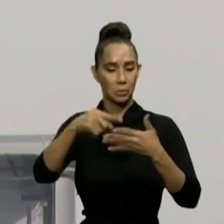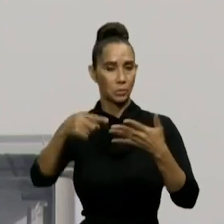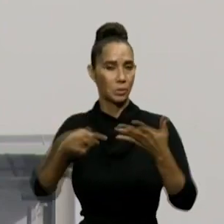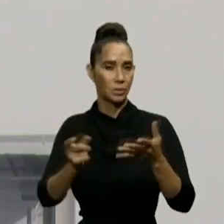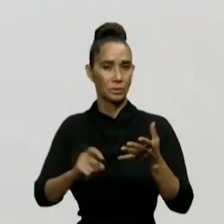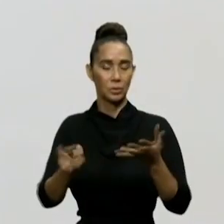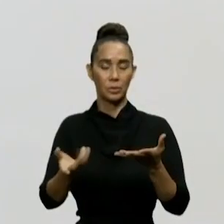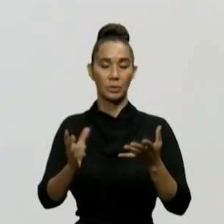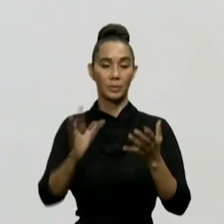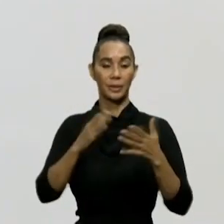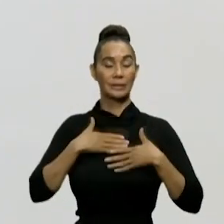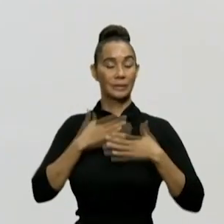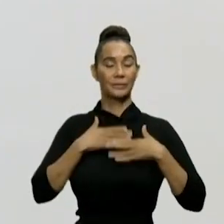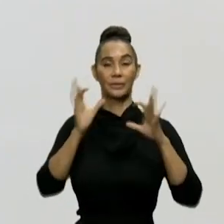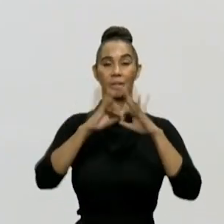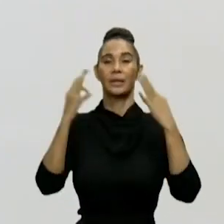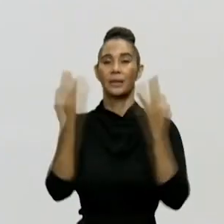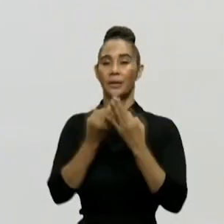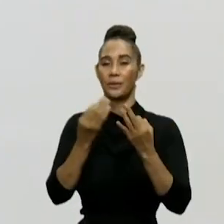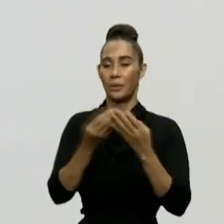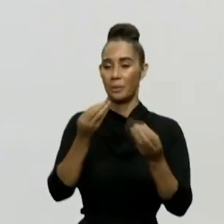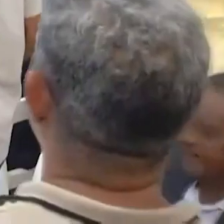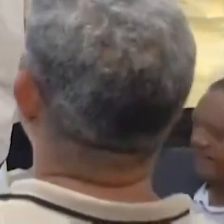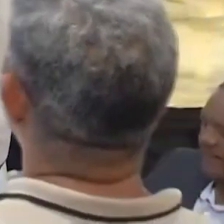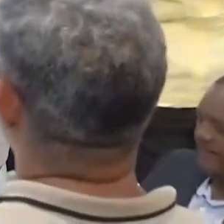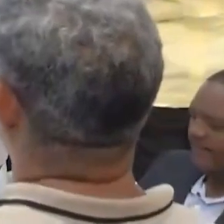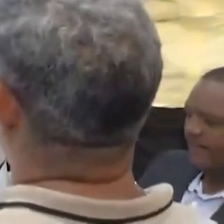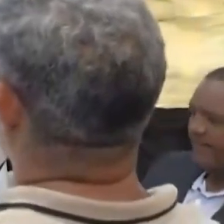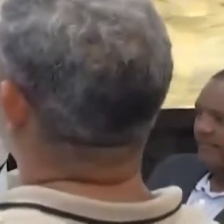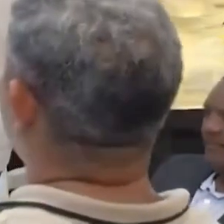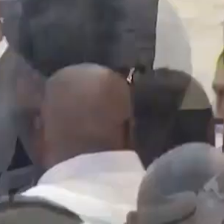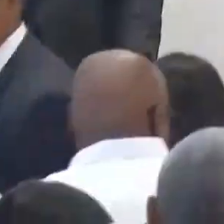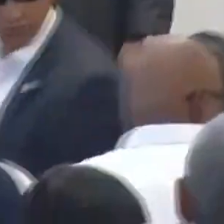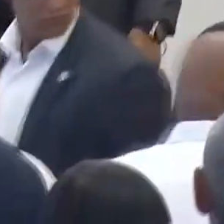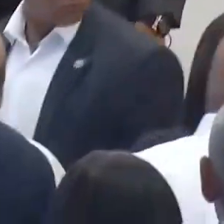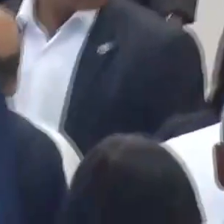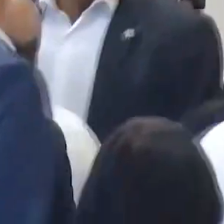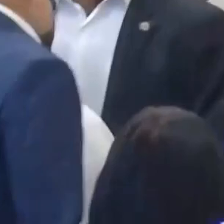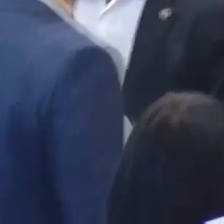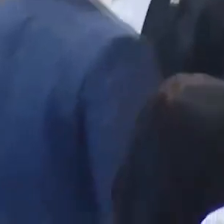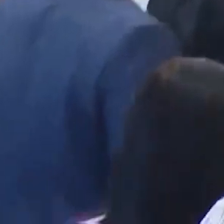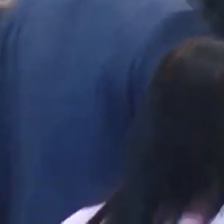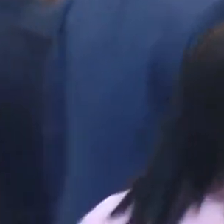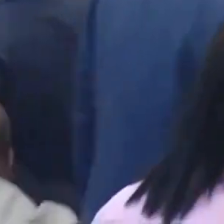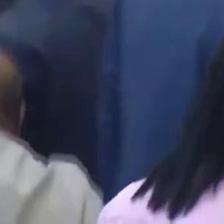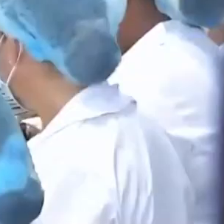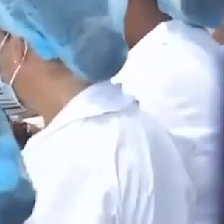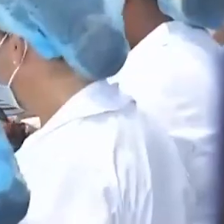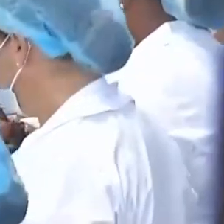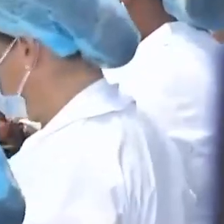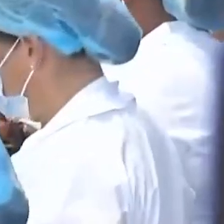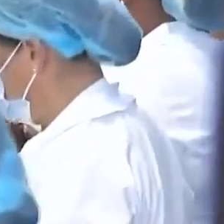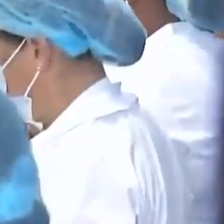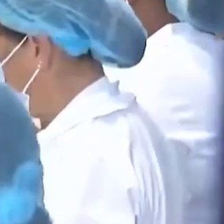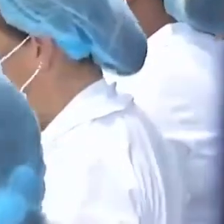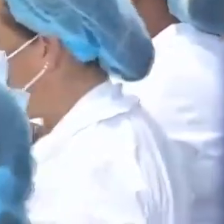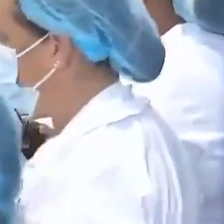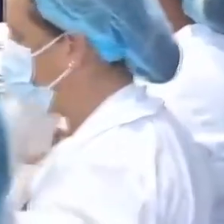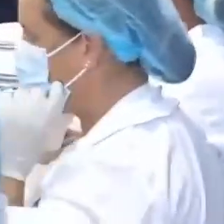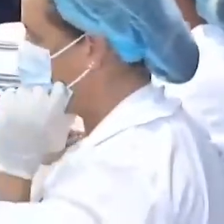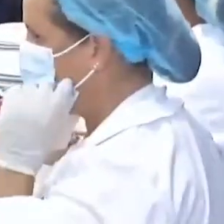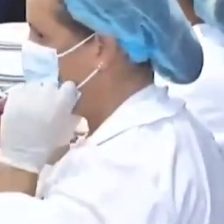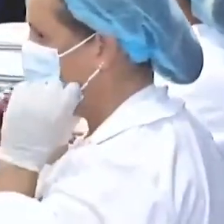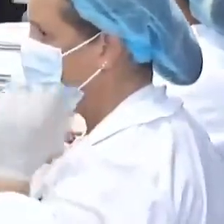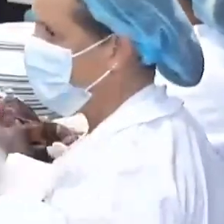básicas para disfrutar en familia de esta fiesta. Presidente Constitucional. Los usuarios podrán utilizarlos en establecimientos